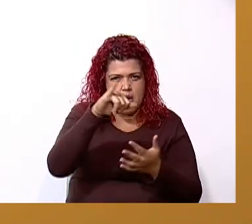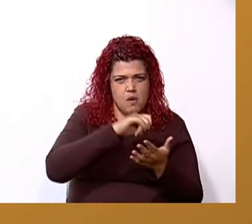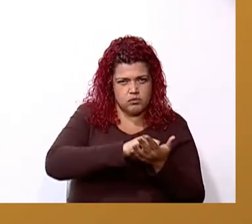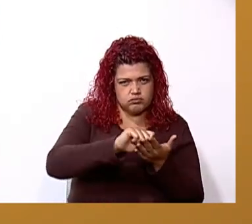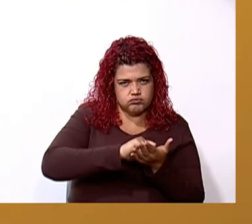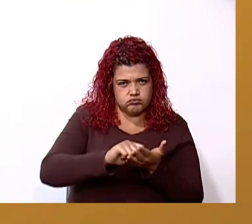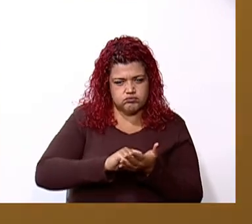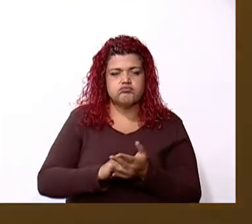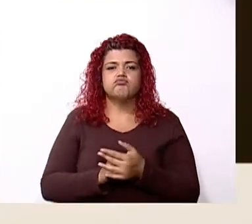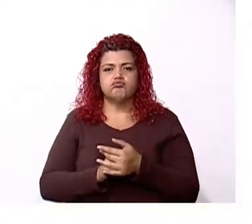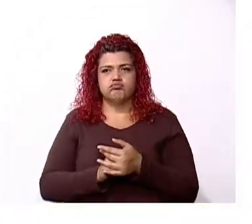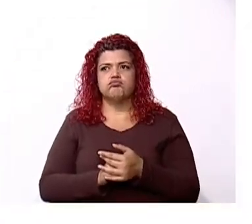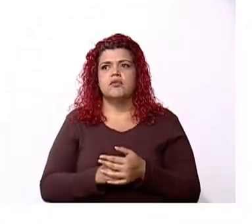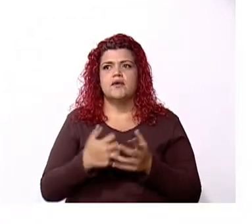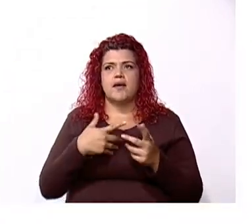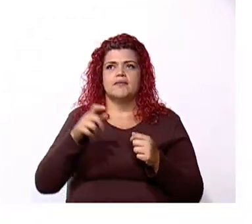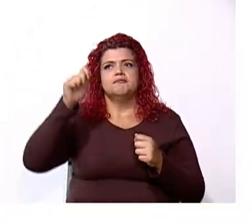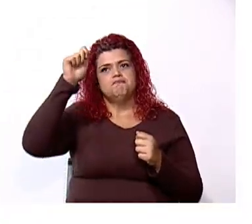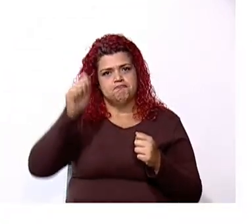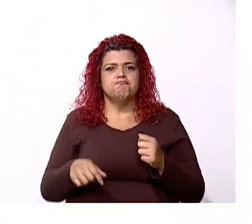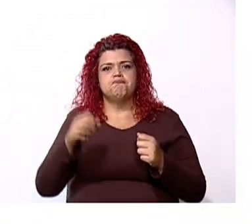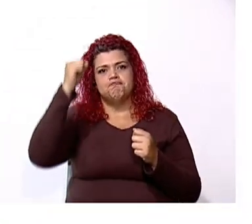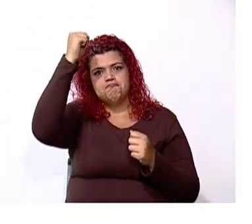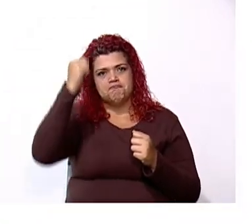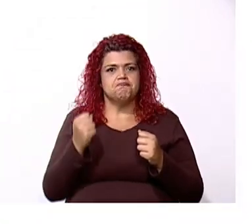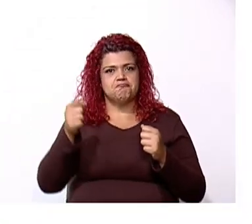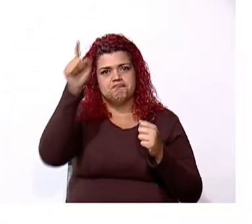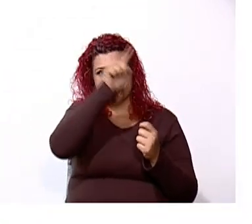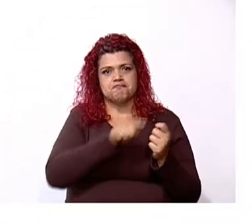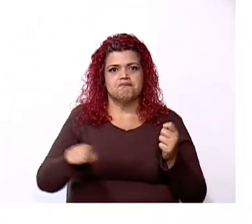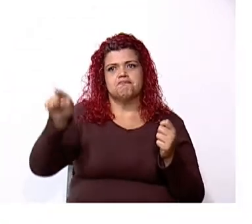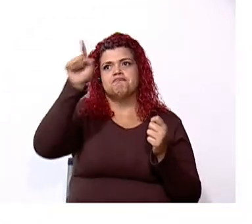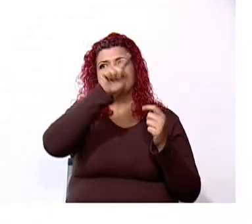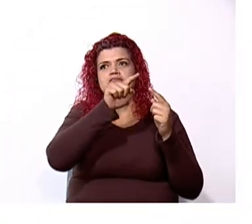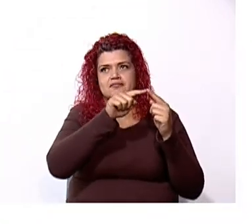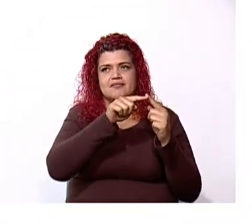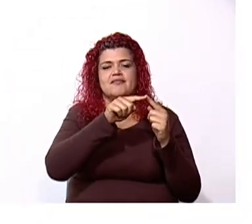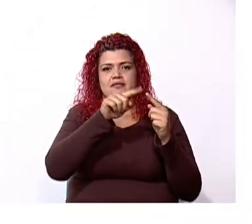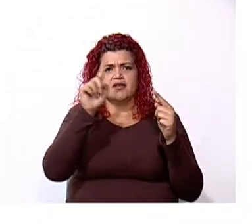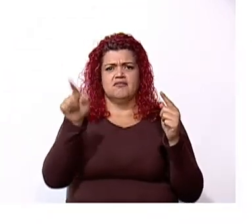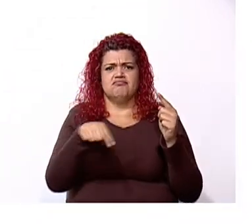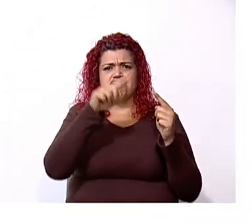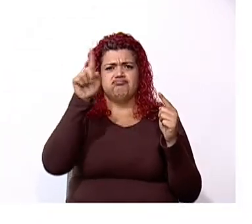ruleta. Vamos con la ruleta. Gira la ruleta.